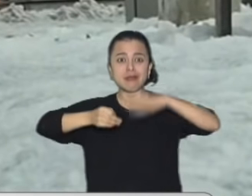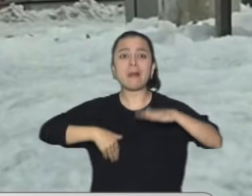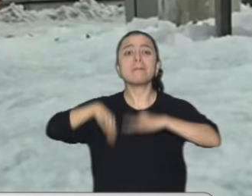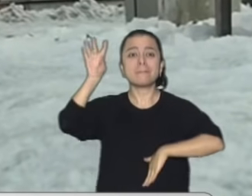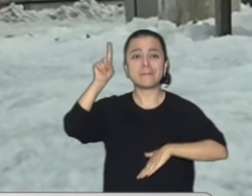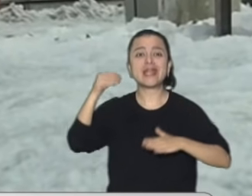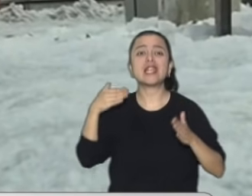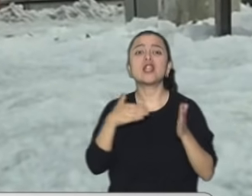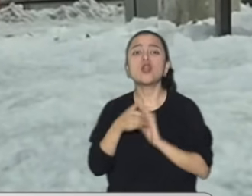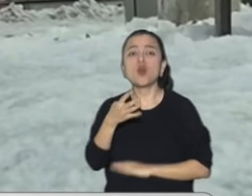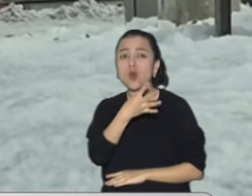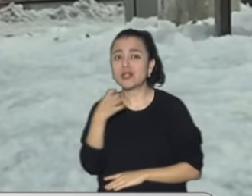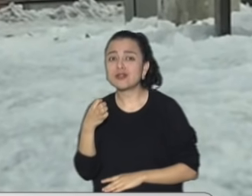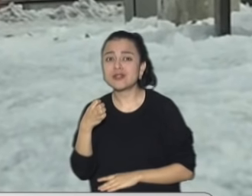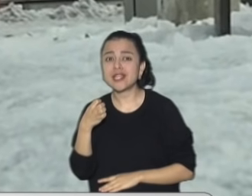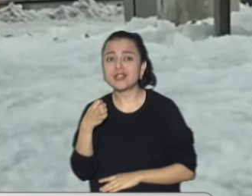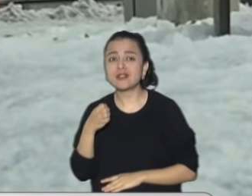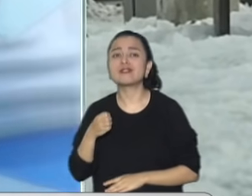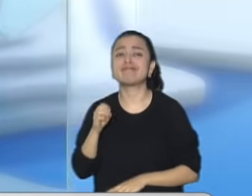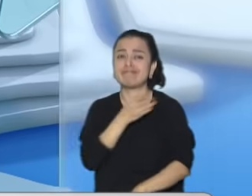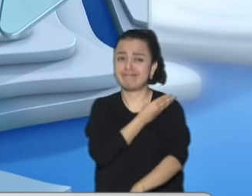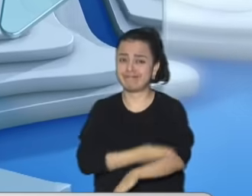1.400 millones de euros en pérdidas.